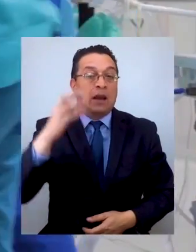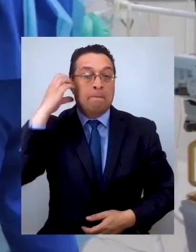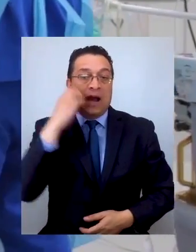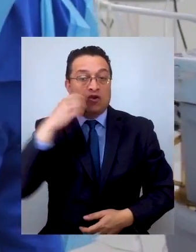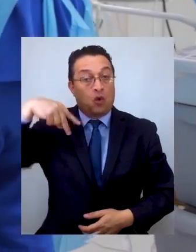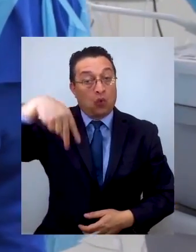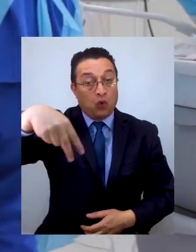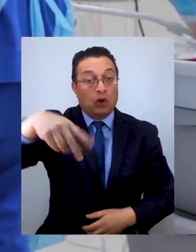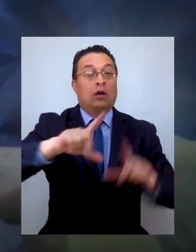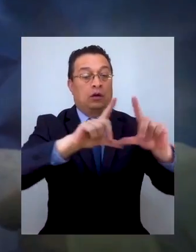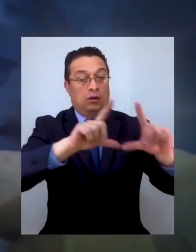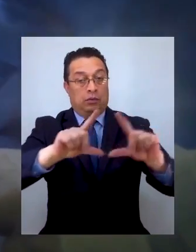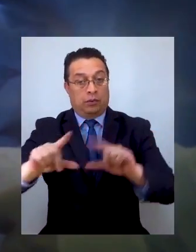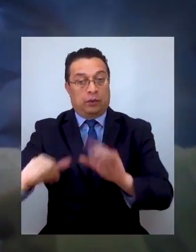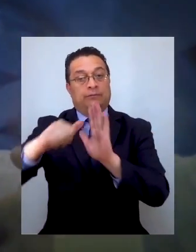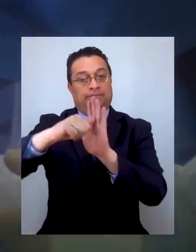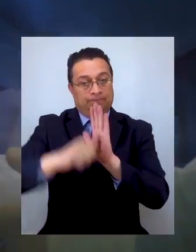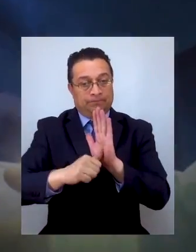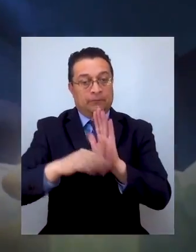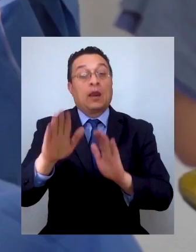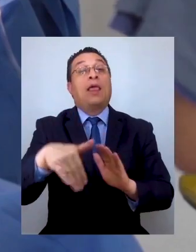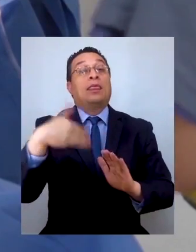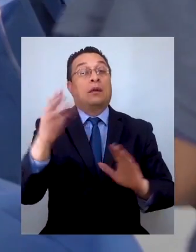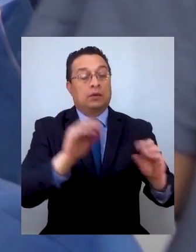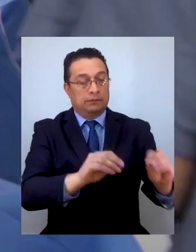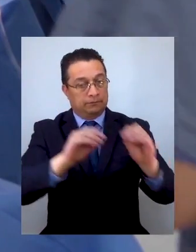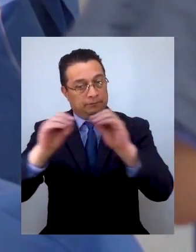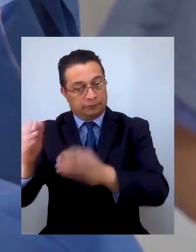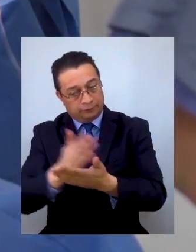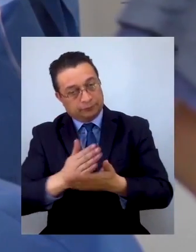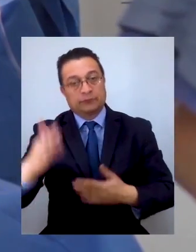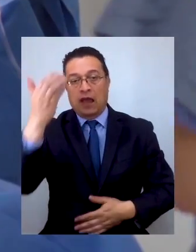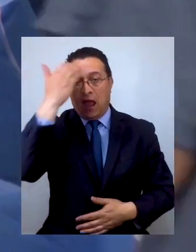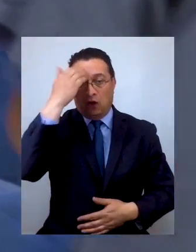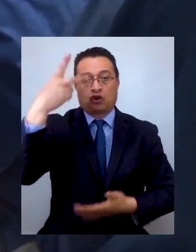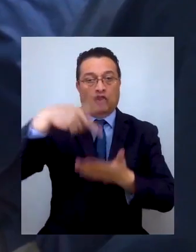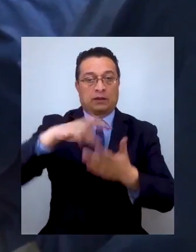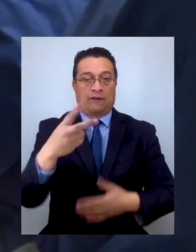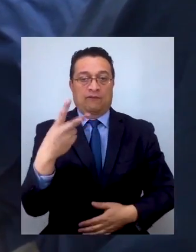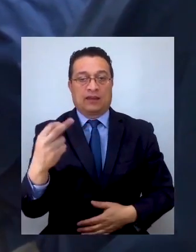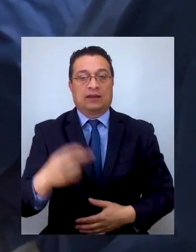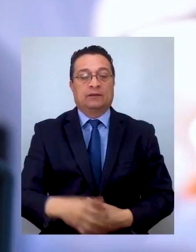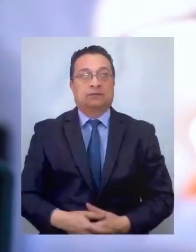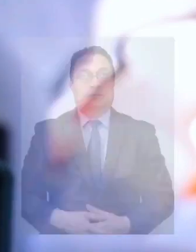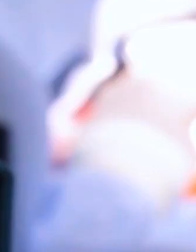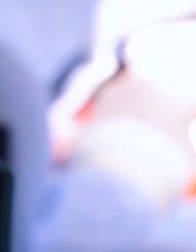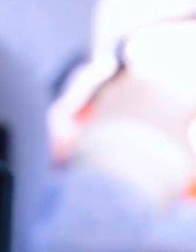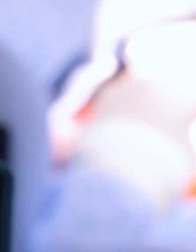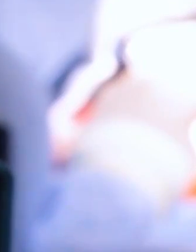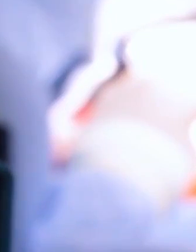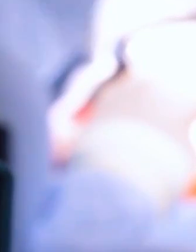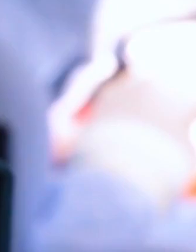y junio hubo una disminución de la actividad quirúrgica, retomándose más regularmente recién en agosto del 2020.